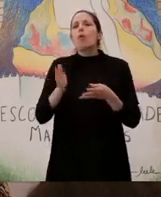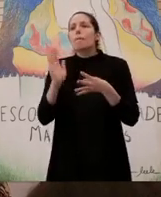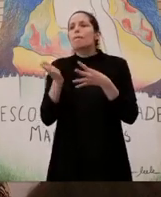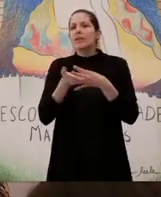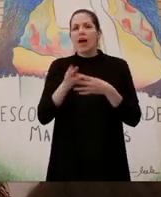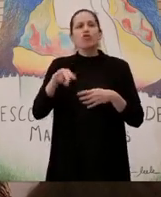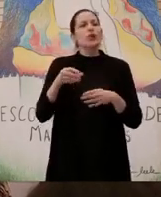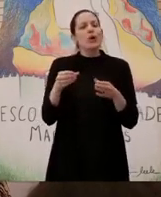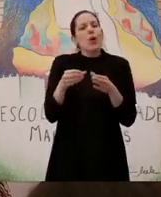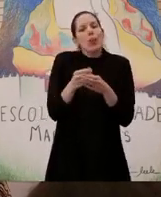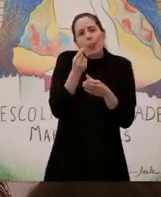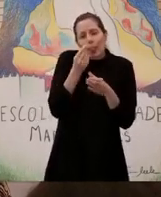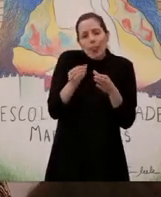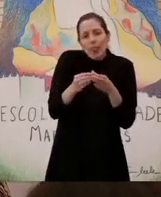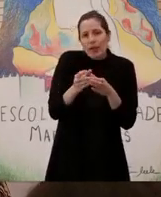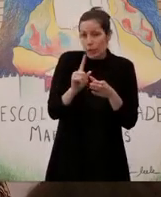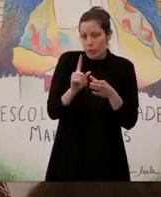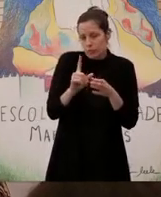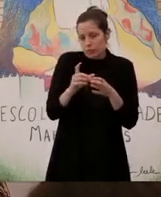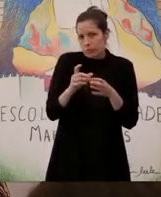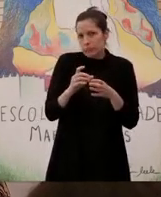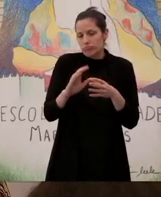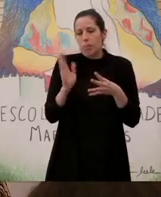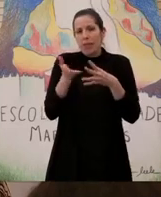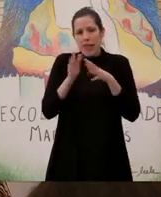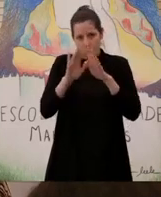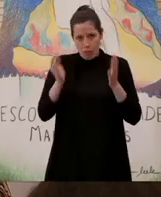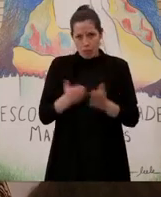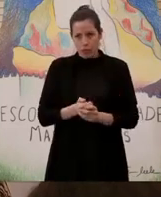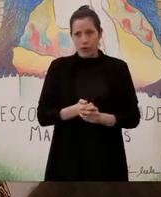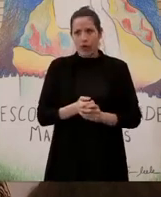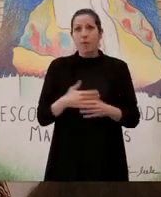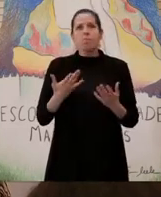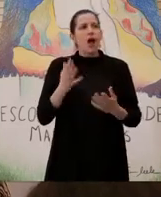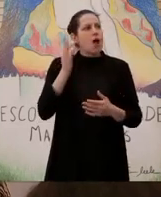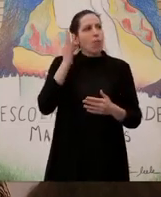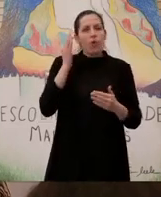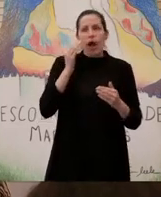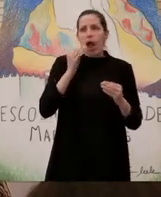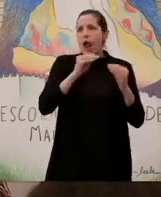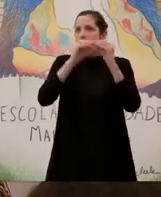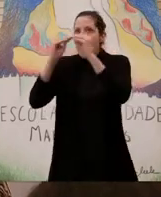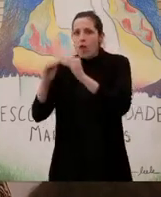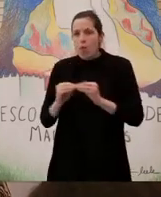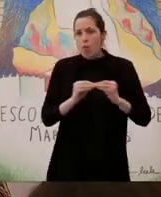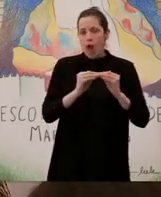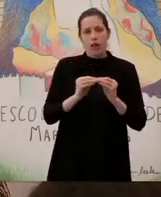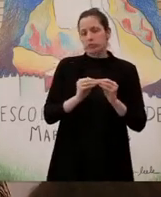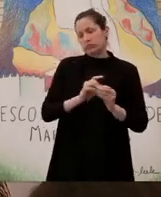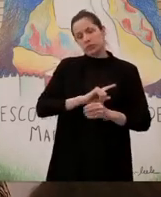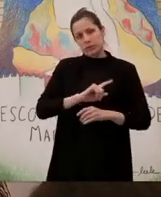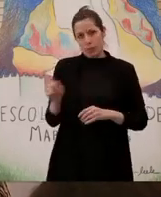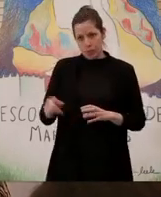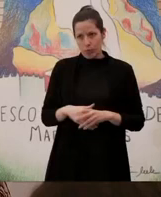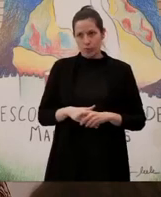pero también tenemos que partir la base que no en todas las mujeres somos iguales apelar o feminismo y a igualdad está muy bien pero hay que hacer